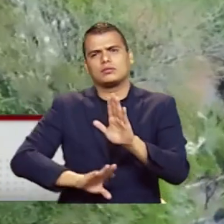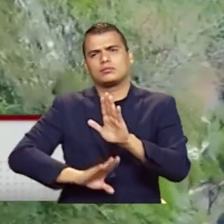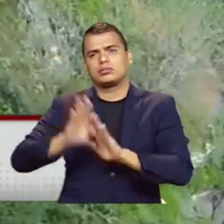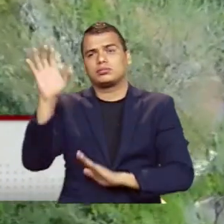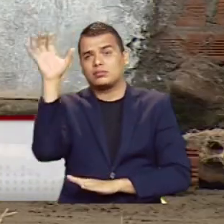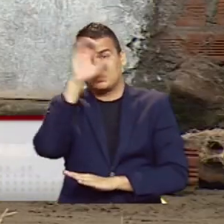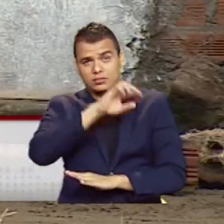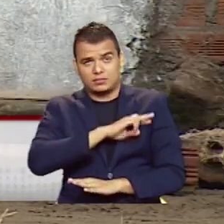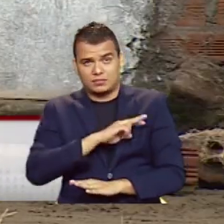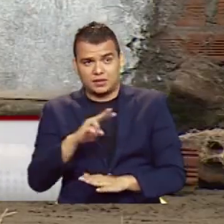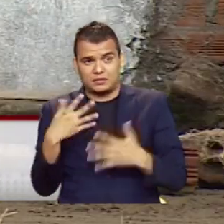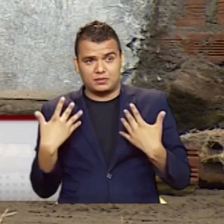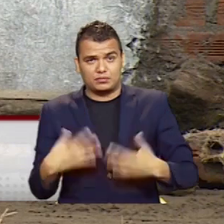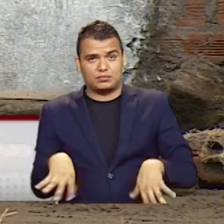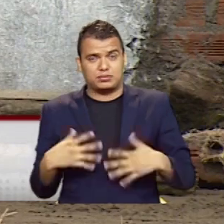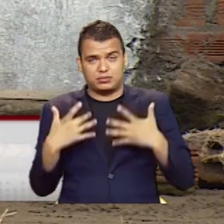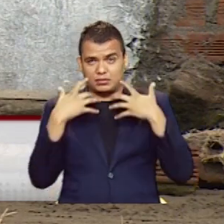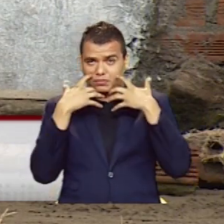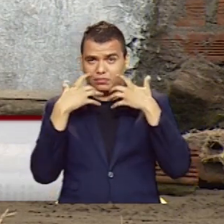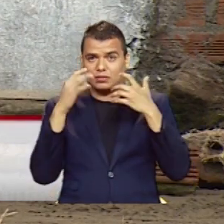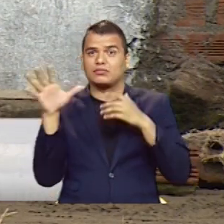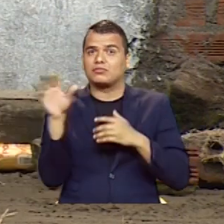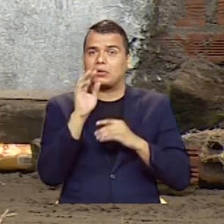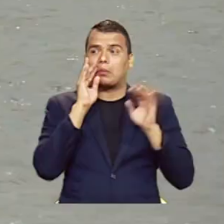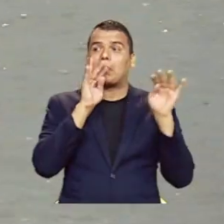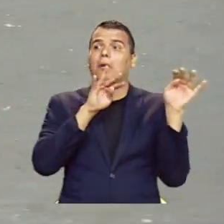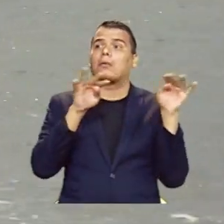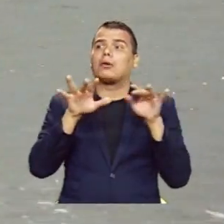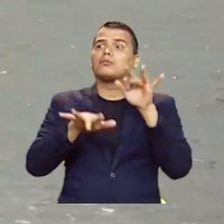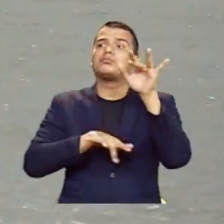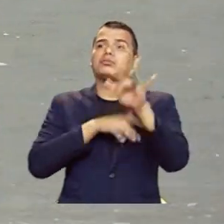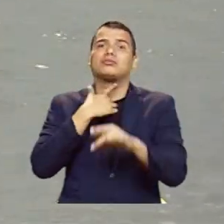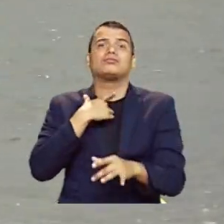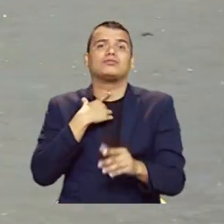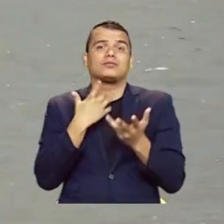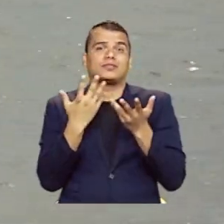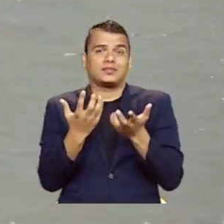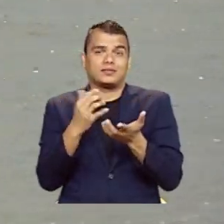al departamento en uno de los atractivos turísticos más importantes del país.